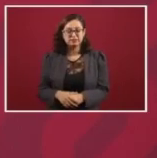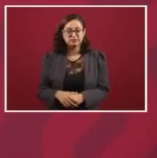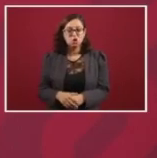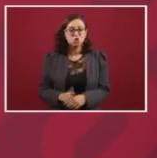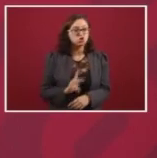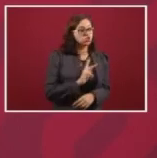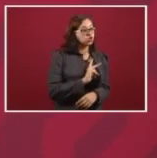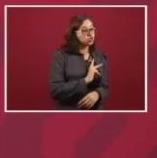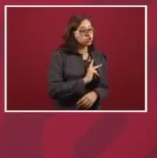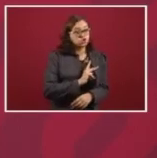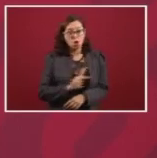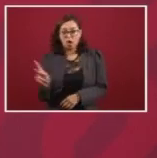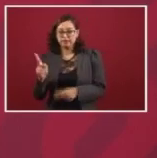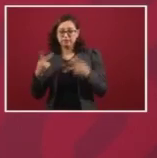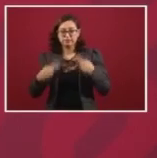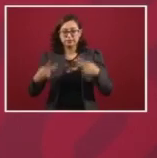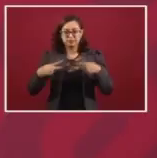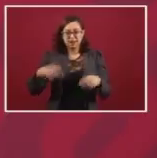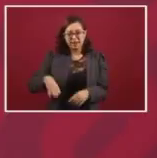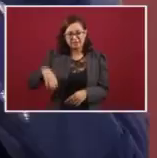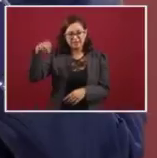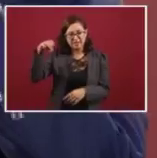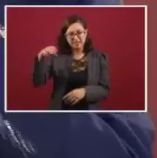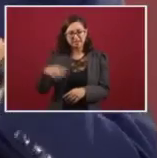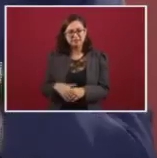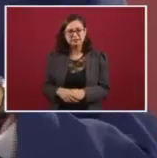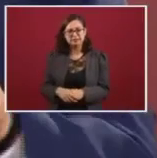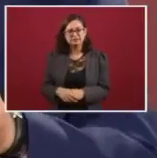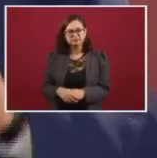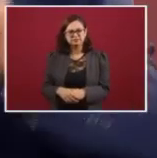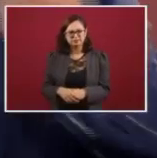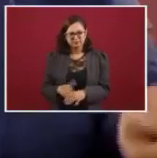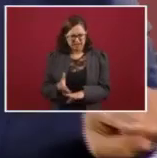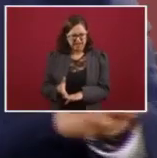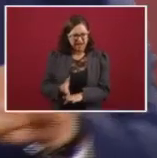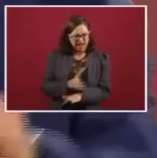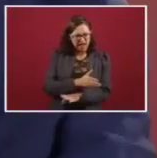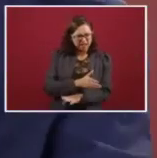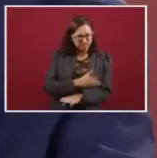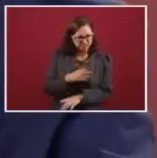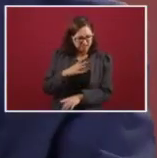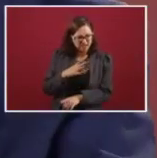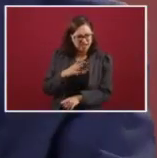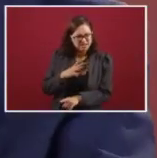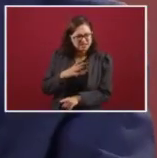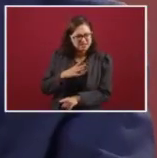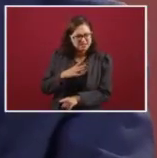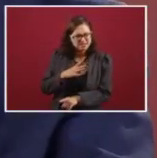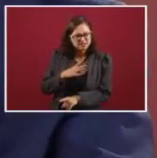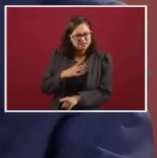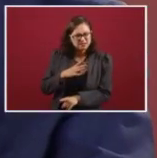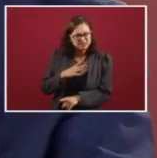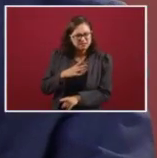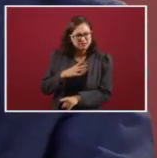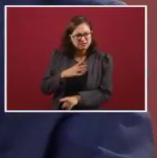los adultos mayores. A ver, ¿sucedía eso en el sexenio anterior?